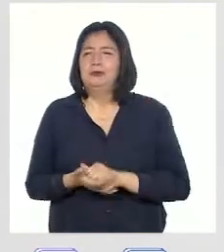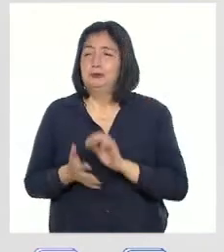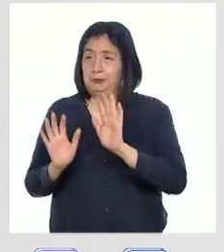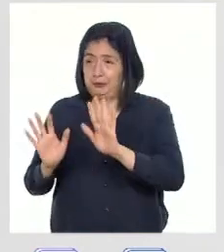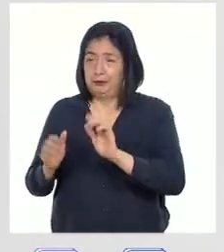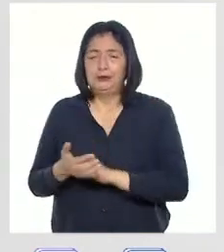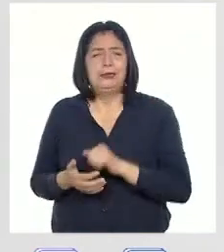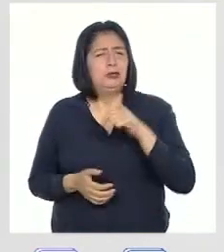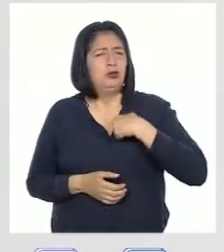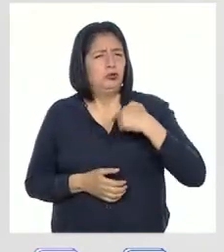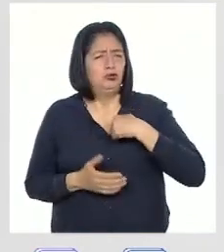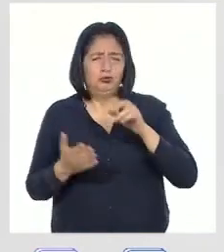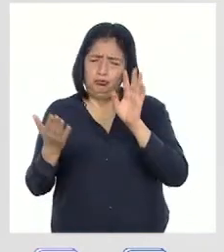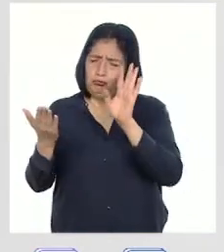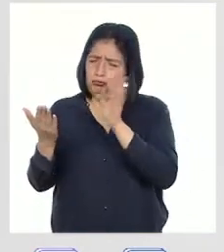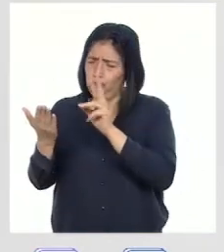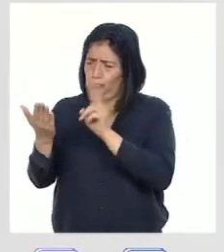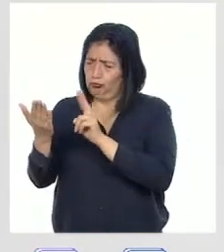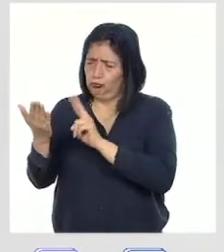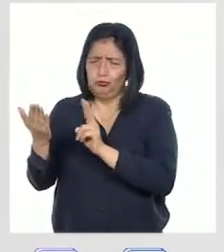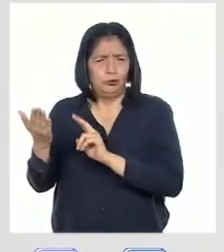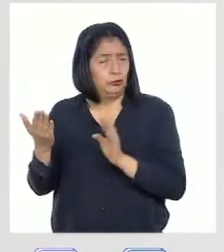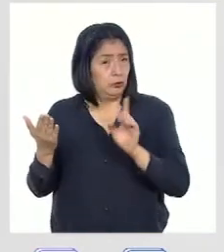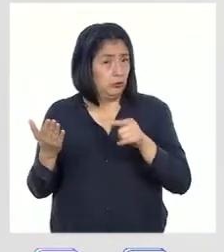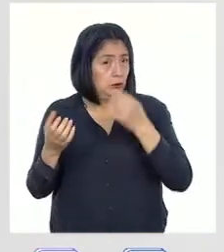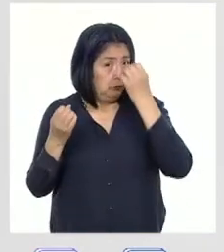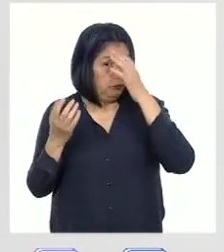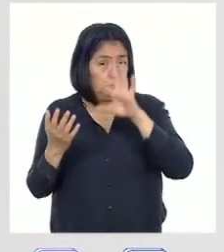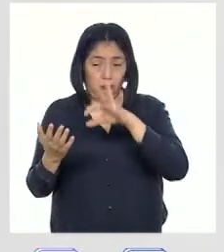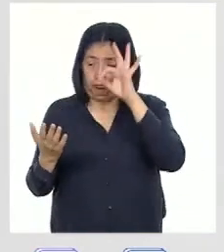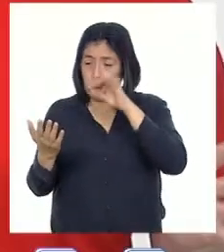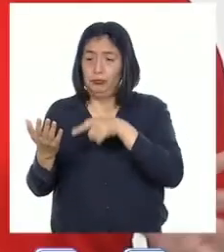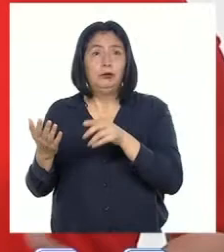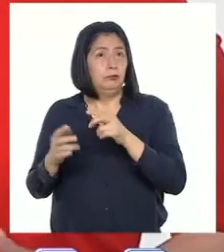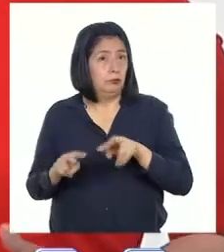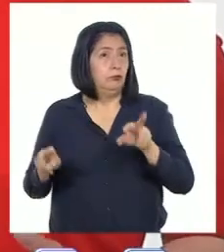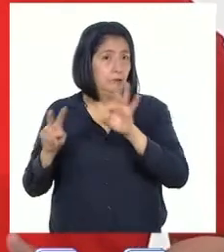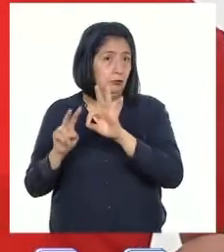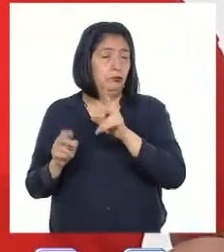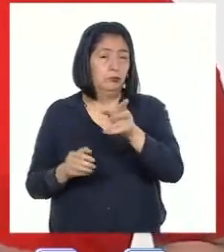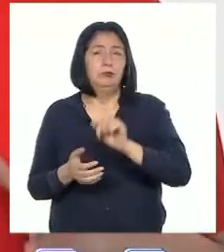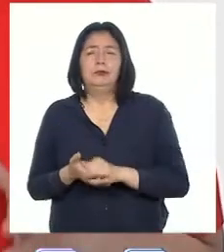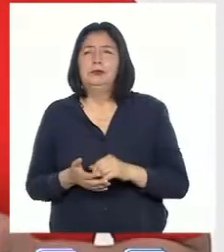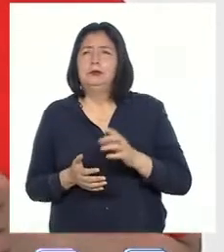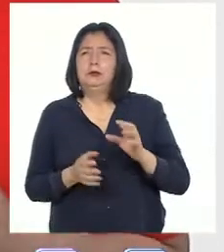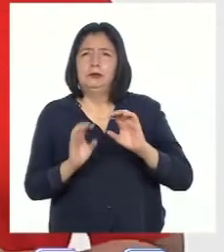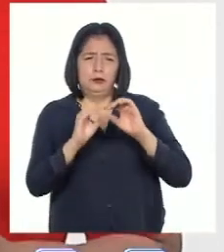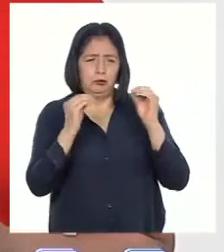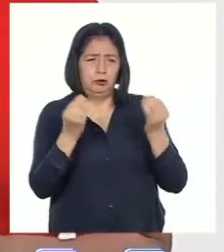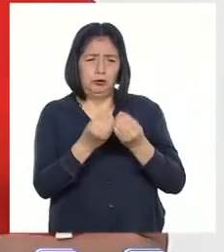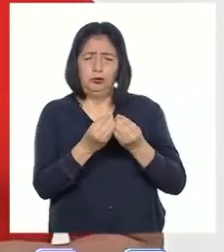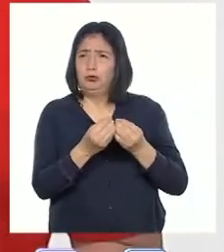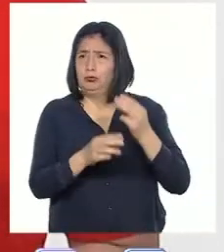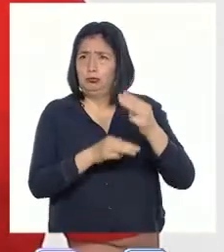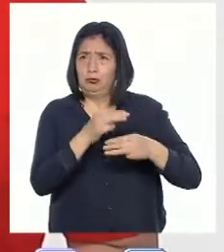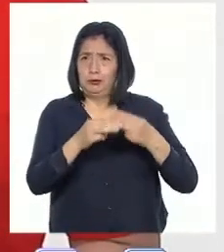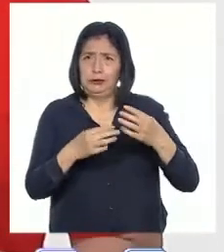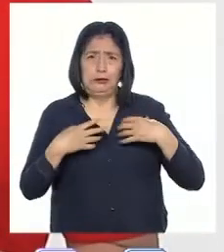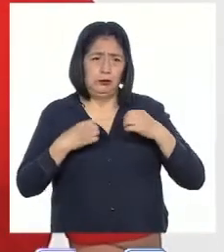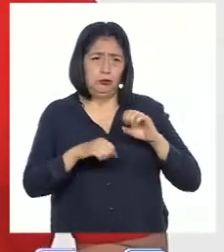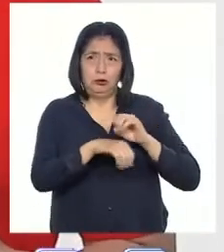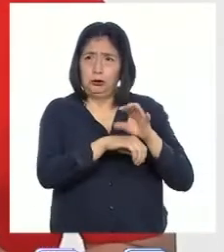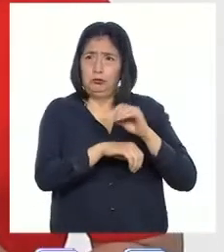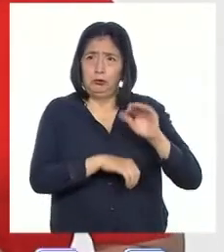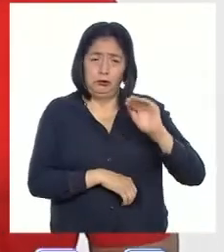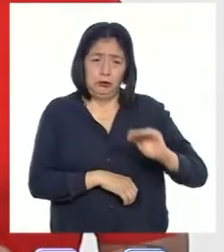Verán, he estado revisando algunos documentos y encontré información muy valiosa. Por ejemplo, la Organización Mundial de la Salud recomienda